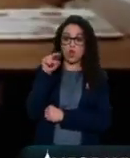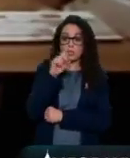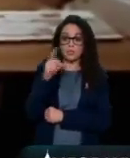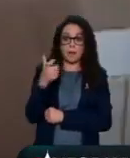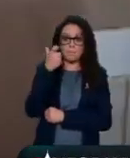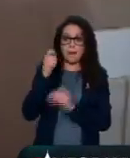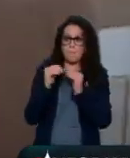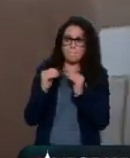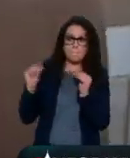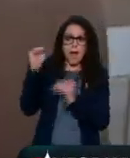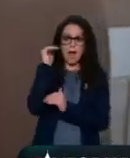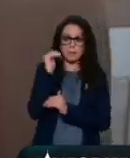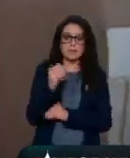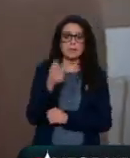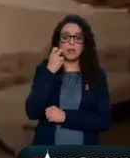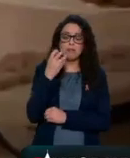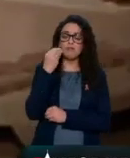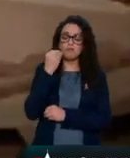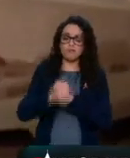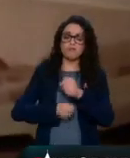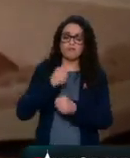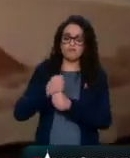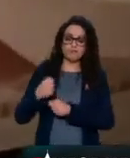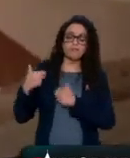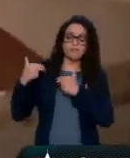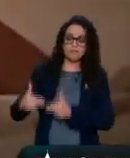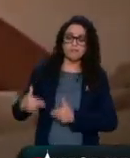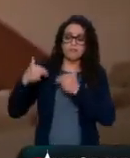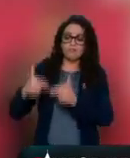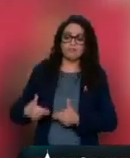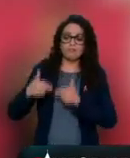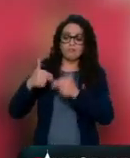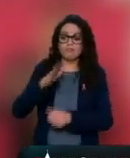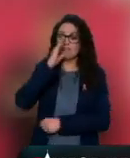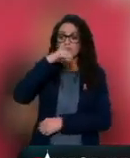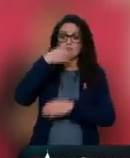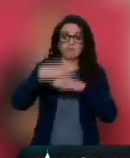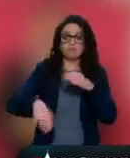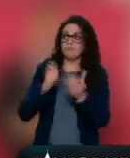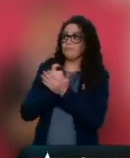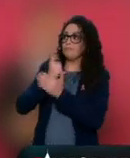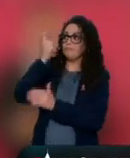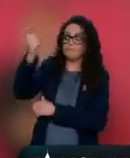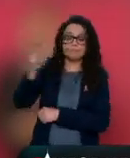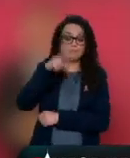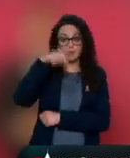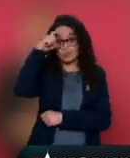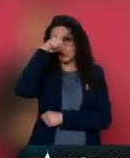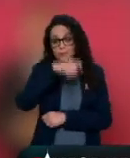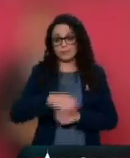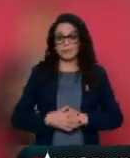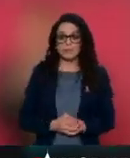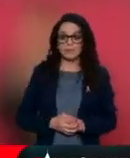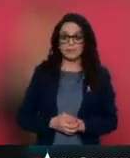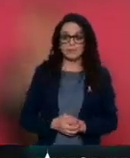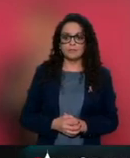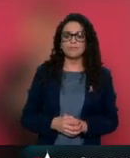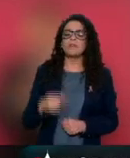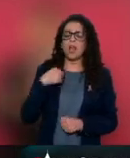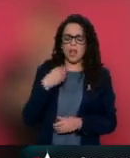deuda que tomará varias generaciones terminar de pagar. Pero les voy a dar un dato